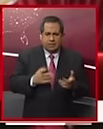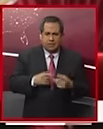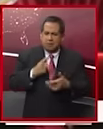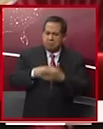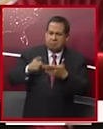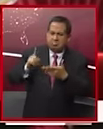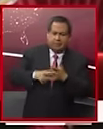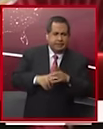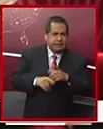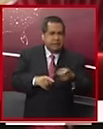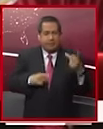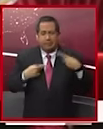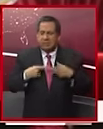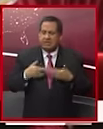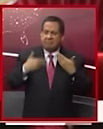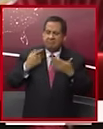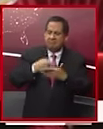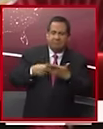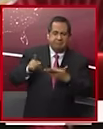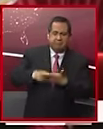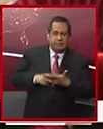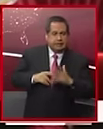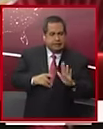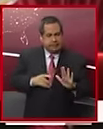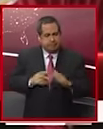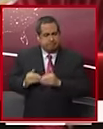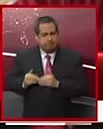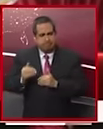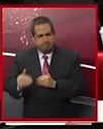descalificado por la opinión pública,